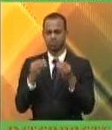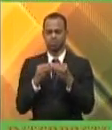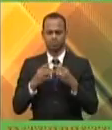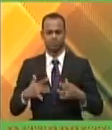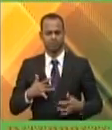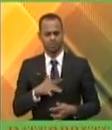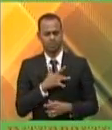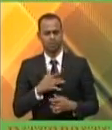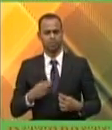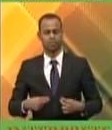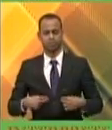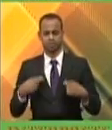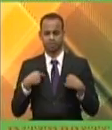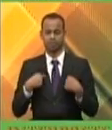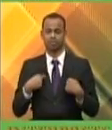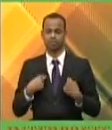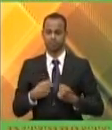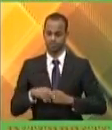humana